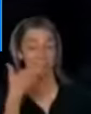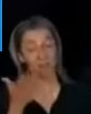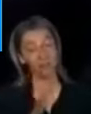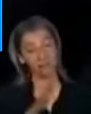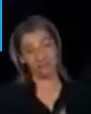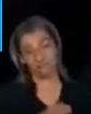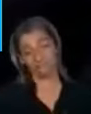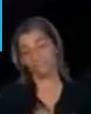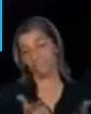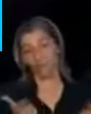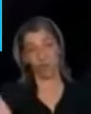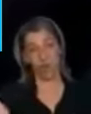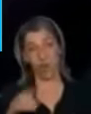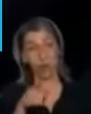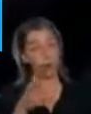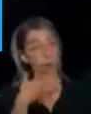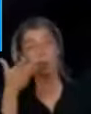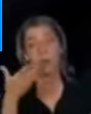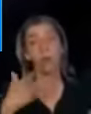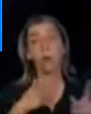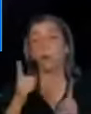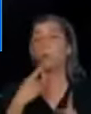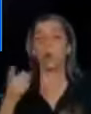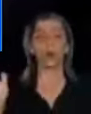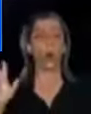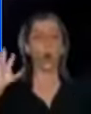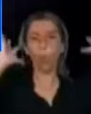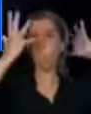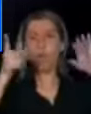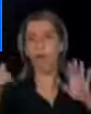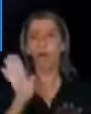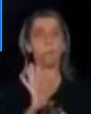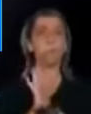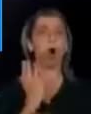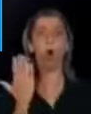también caritas, le tiró. Pero ¿existe un ganador acá? Respondían. Y